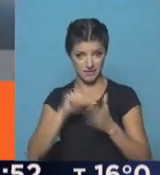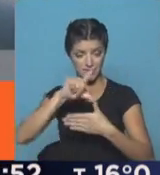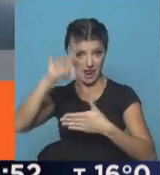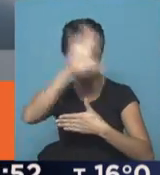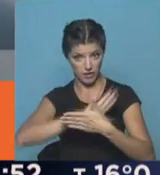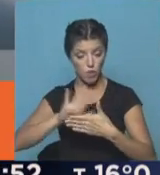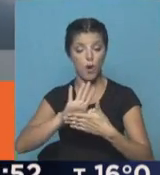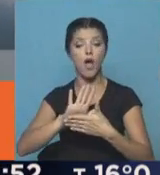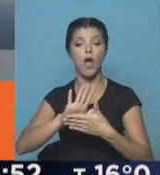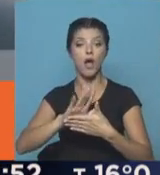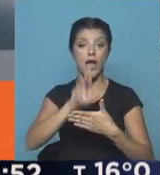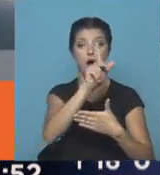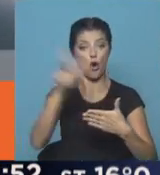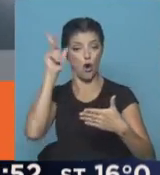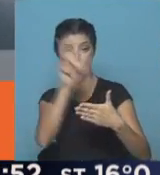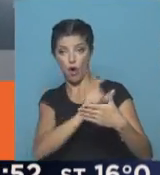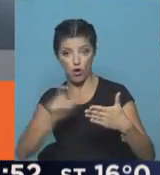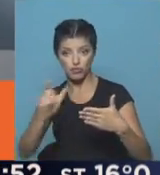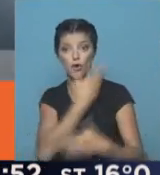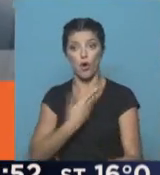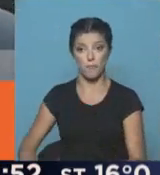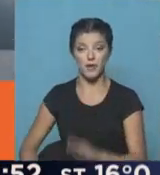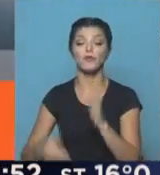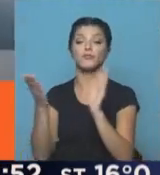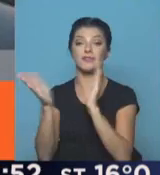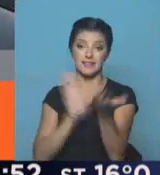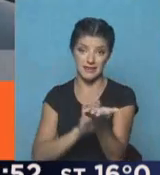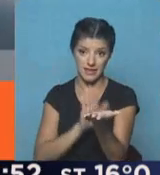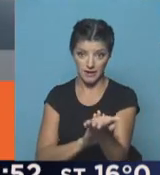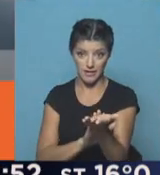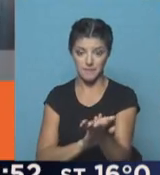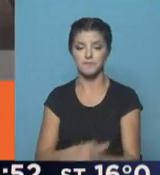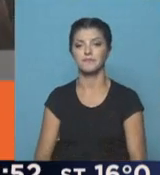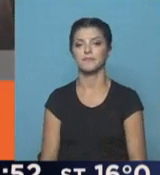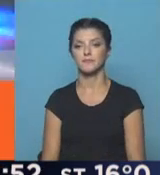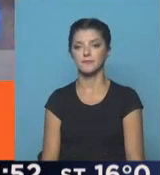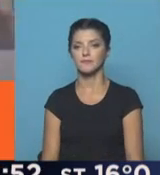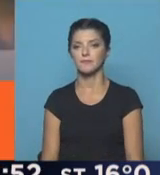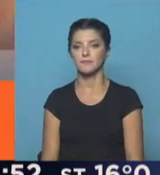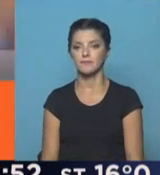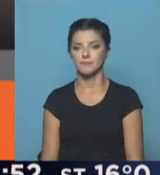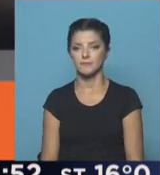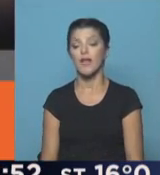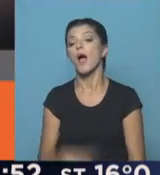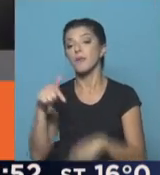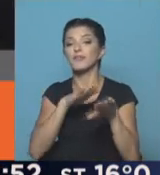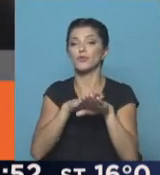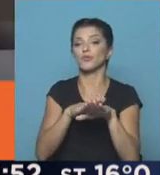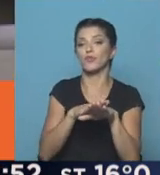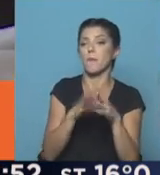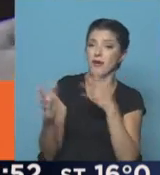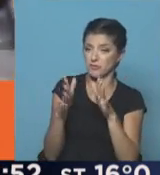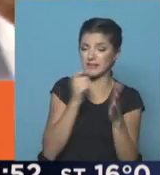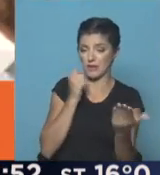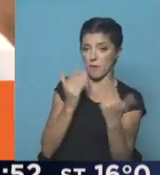latinos de Sudamérica, 8 tenían gobiernos de izquierda. Por supuesto, no estamos en una situación tan positiva como ese momento, pero tampoco estamos